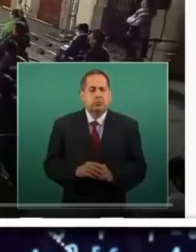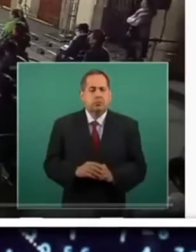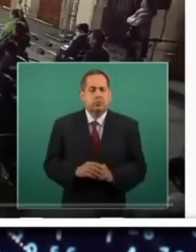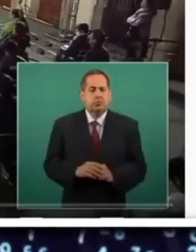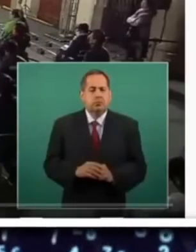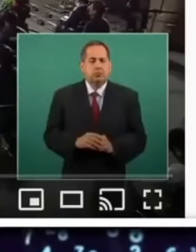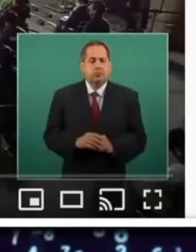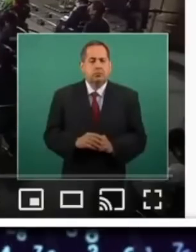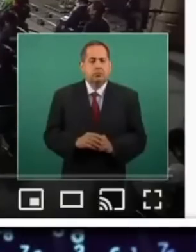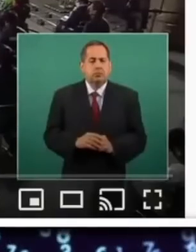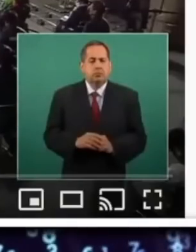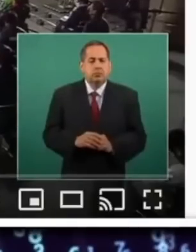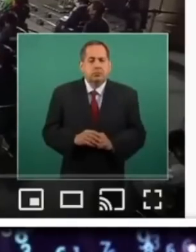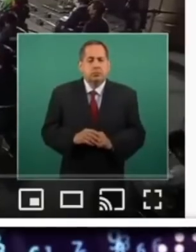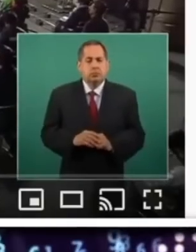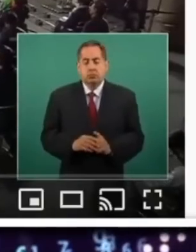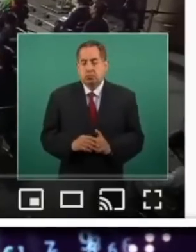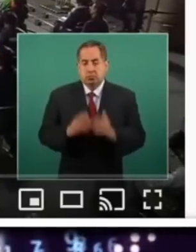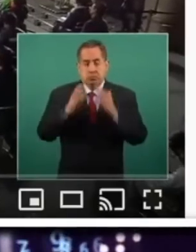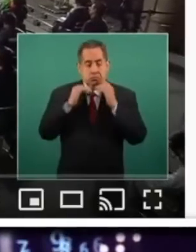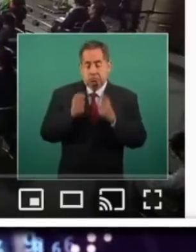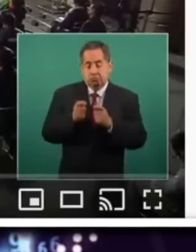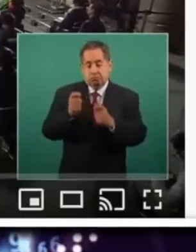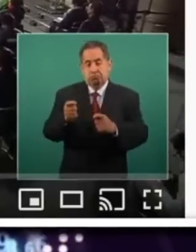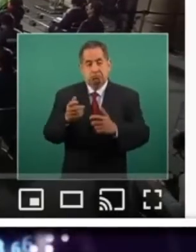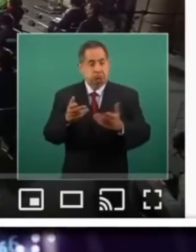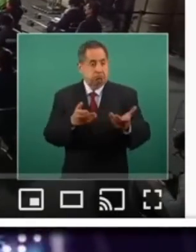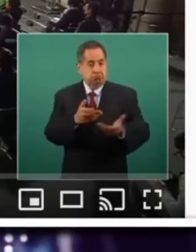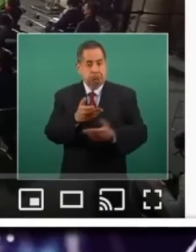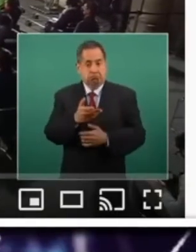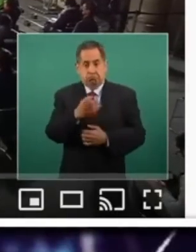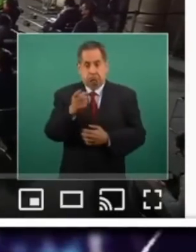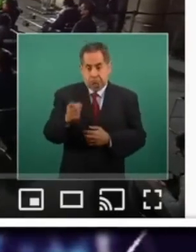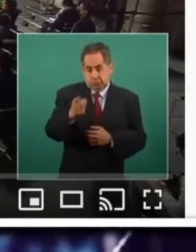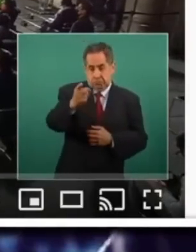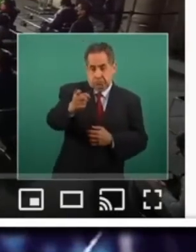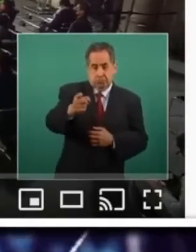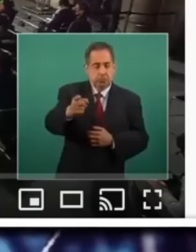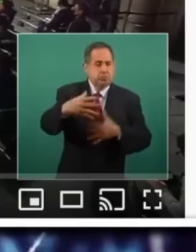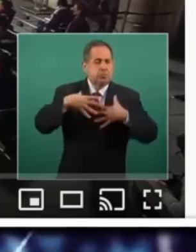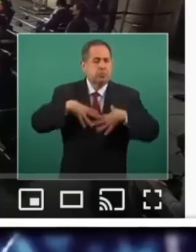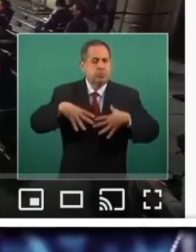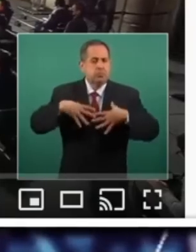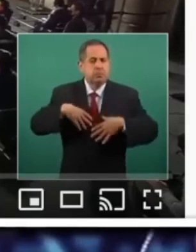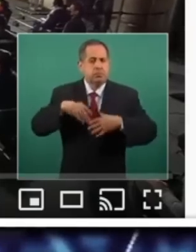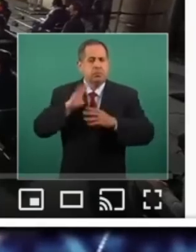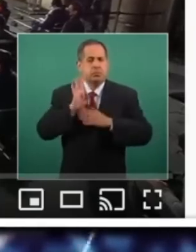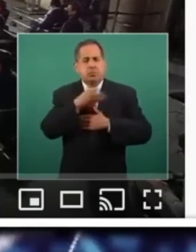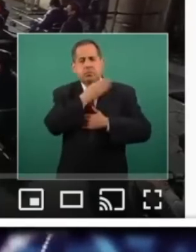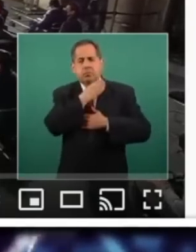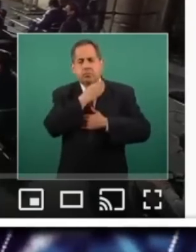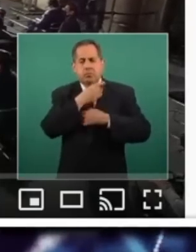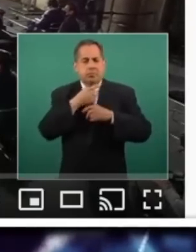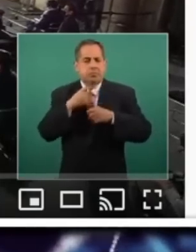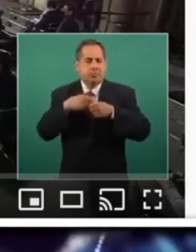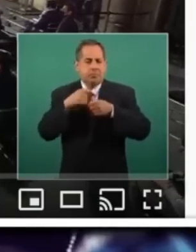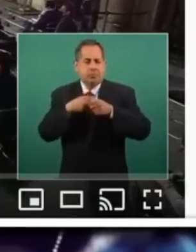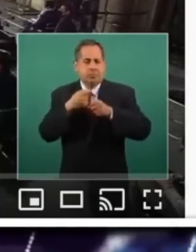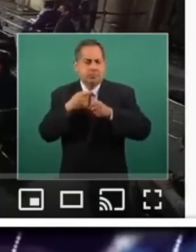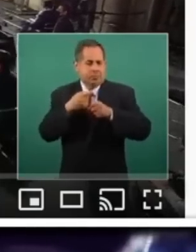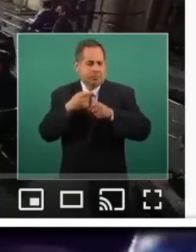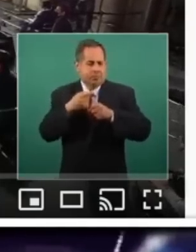escucharlo. No, a ti que tienes la bufanda